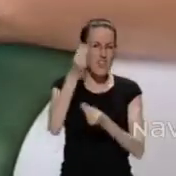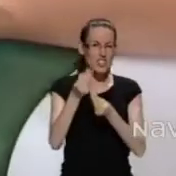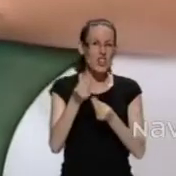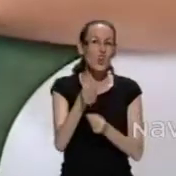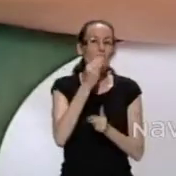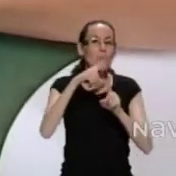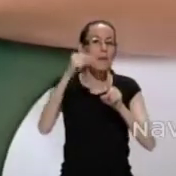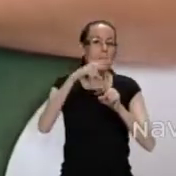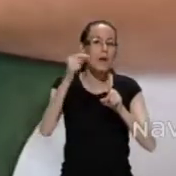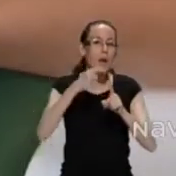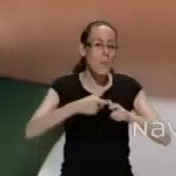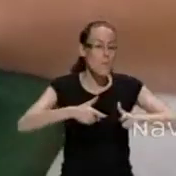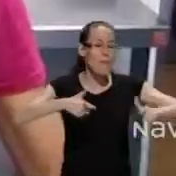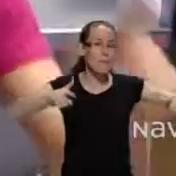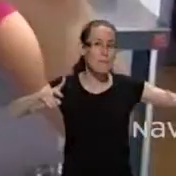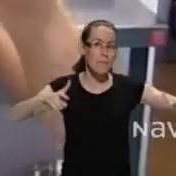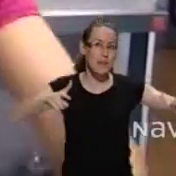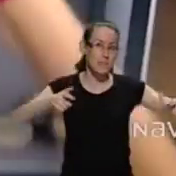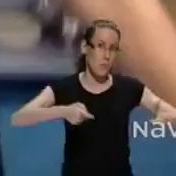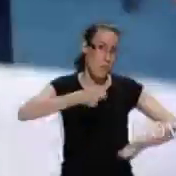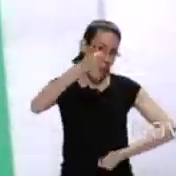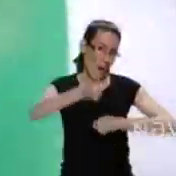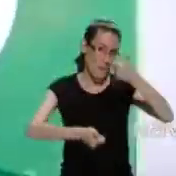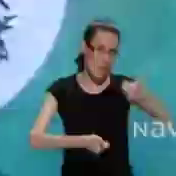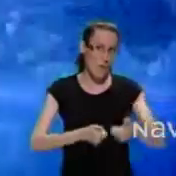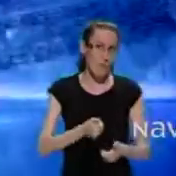más consciente de la importancia de la alimentación. ¡ONEGUI!